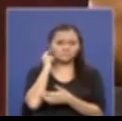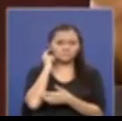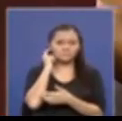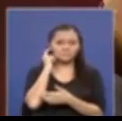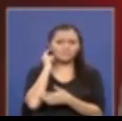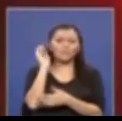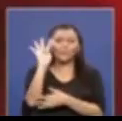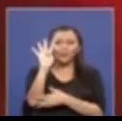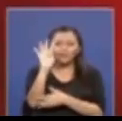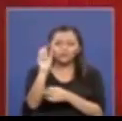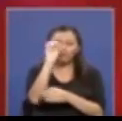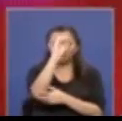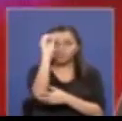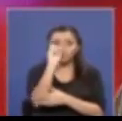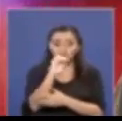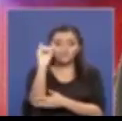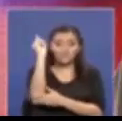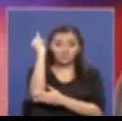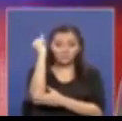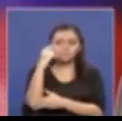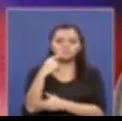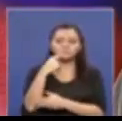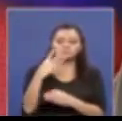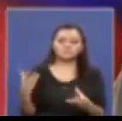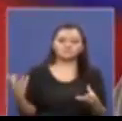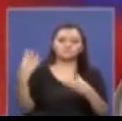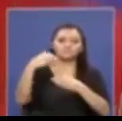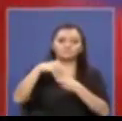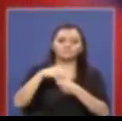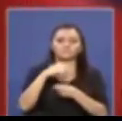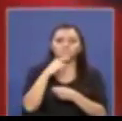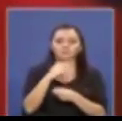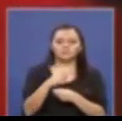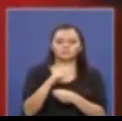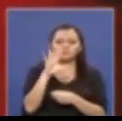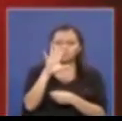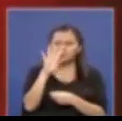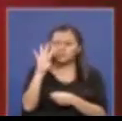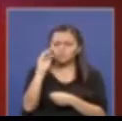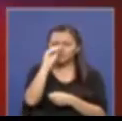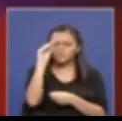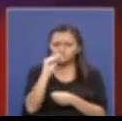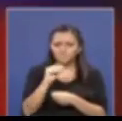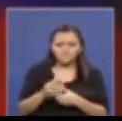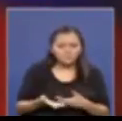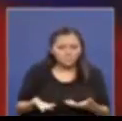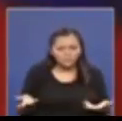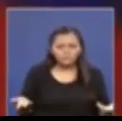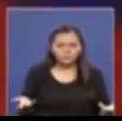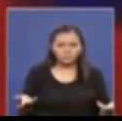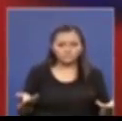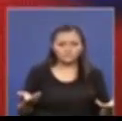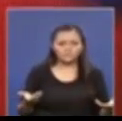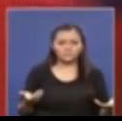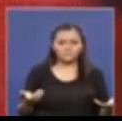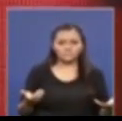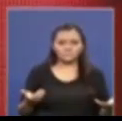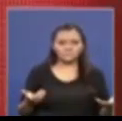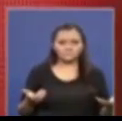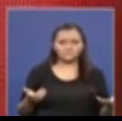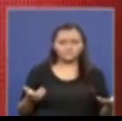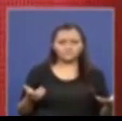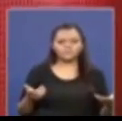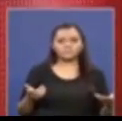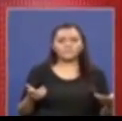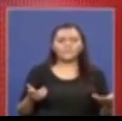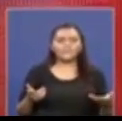que utilizaban diésel acaparaban más de la mitad del subsidio. ¿Se dan cuenta? Estas son las fuentes de inequidad en América